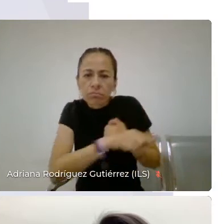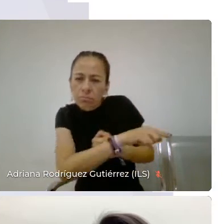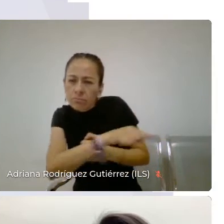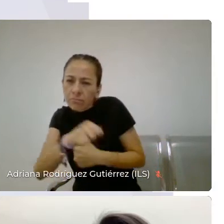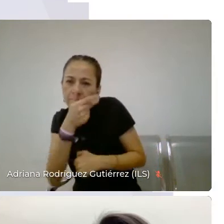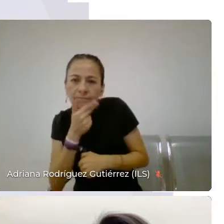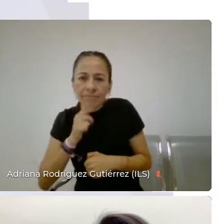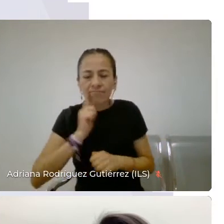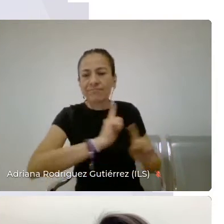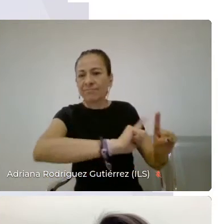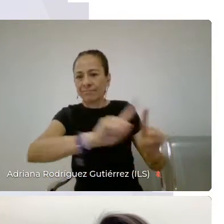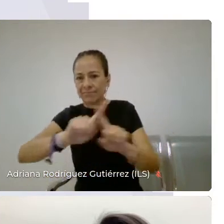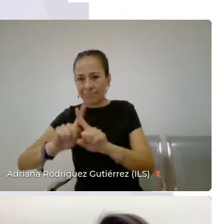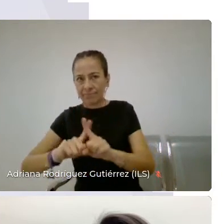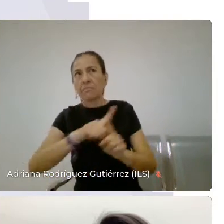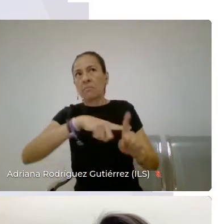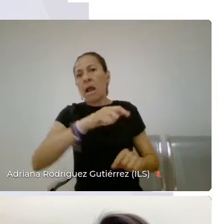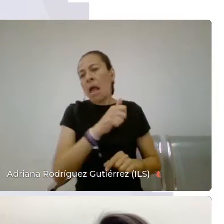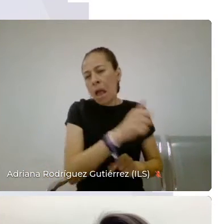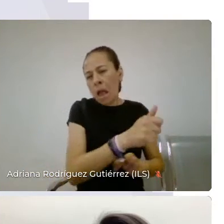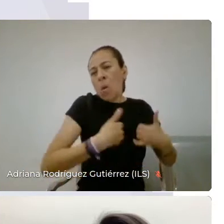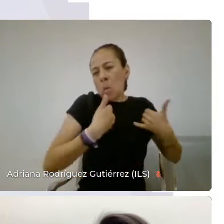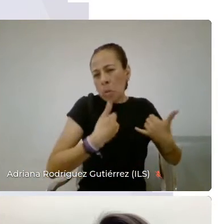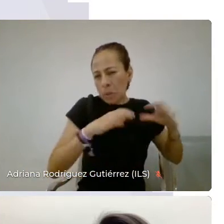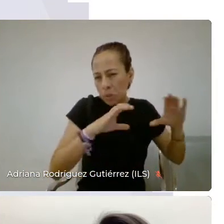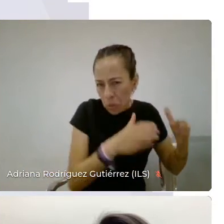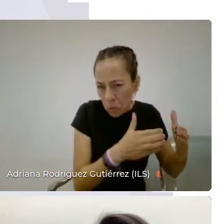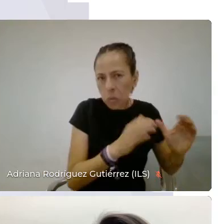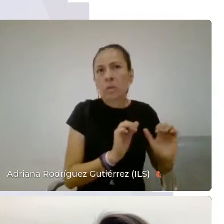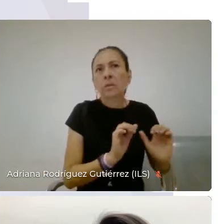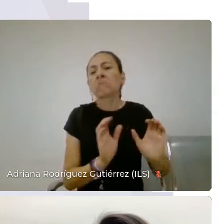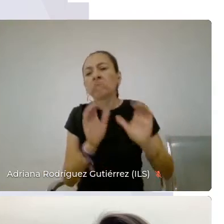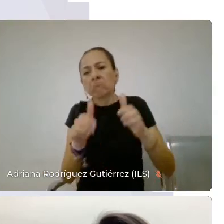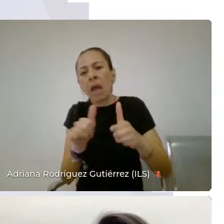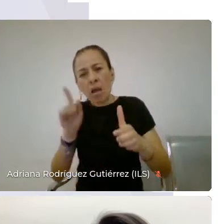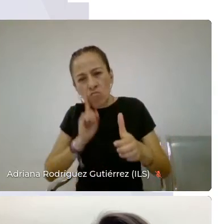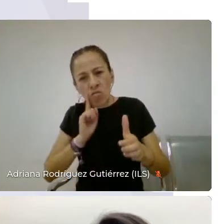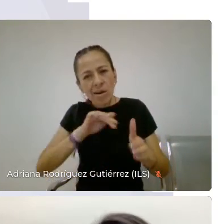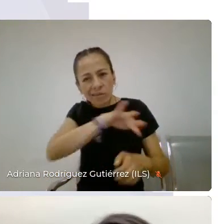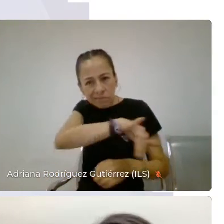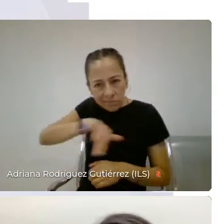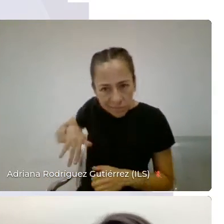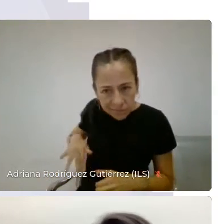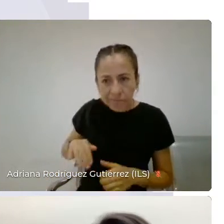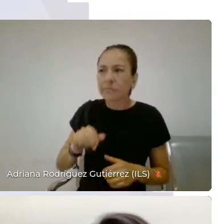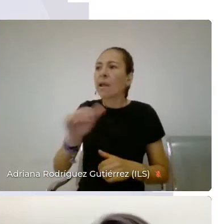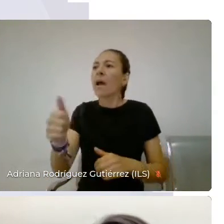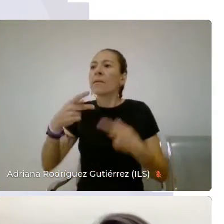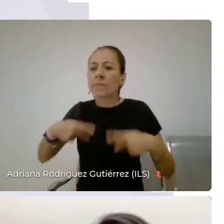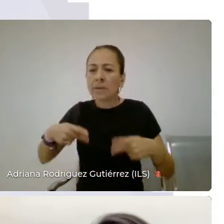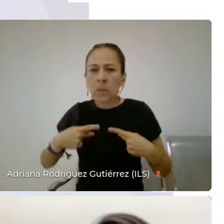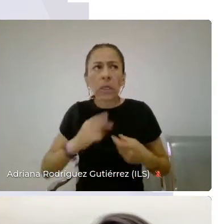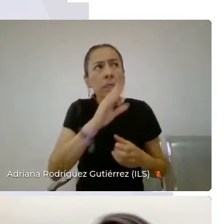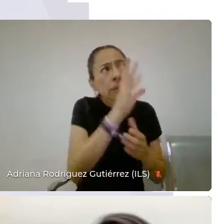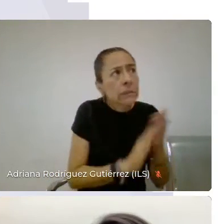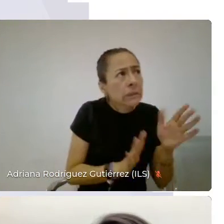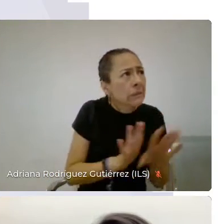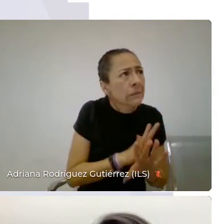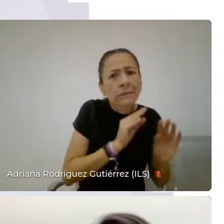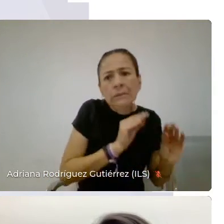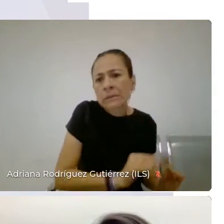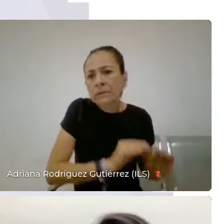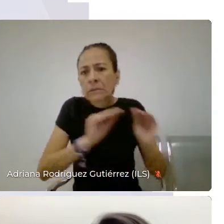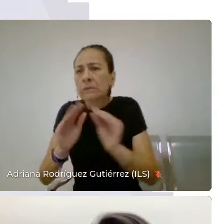son diferentes para juventudes, para mujeres marginadas, para refugiados, son bien diferentes. Pero lo segundo, que